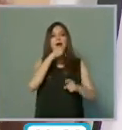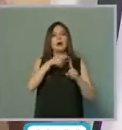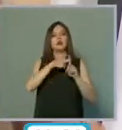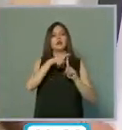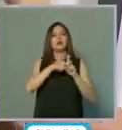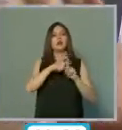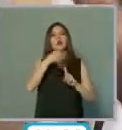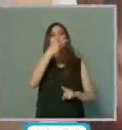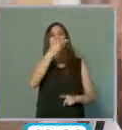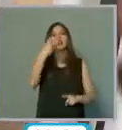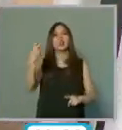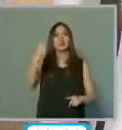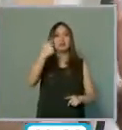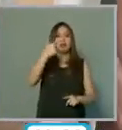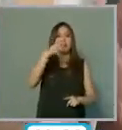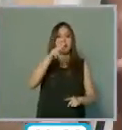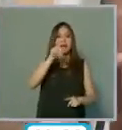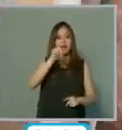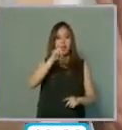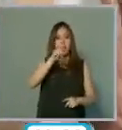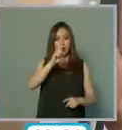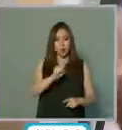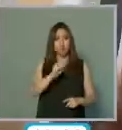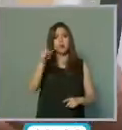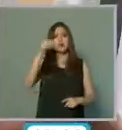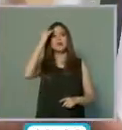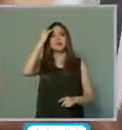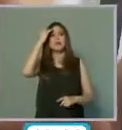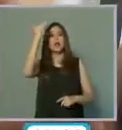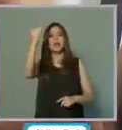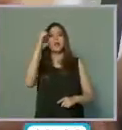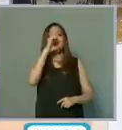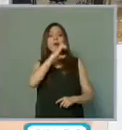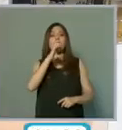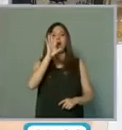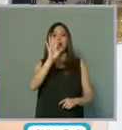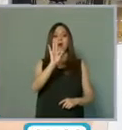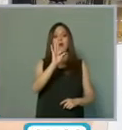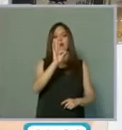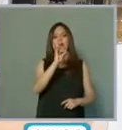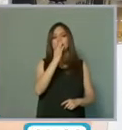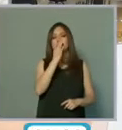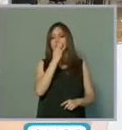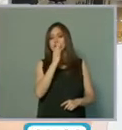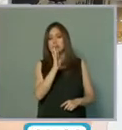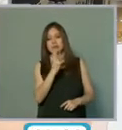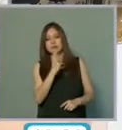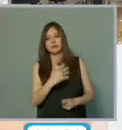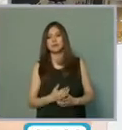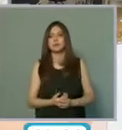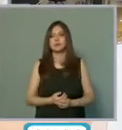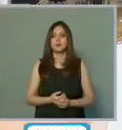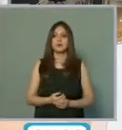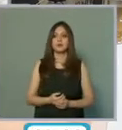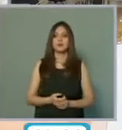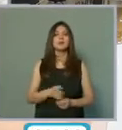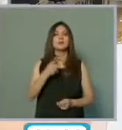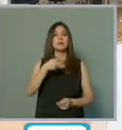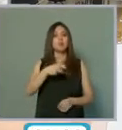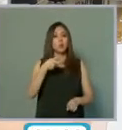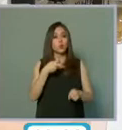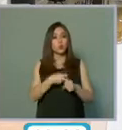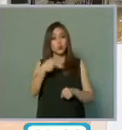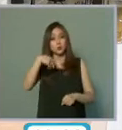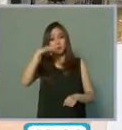180, 200 grados, son aproximadamente unos 40 minutos, ¿ok? ¿Y a poco no queda seca ni nada? No, nada, no, queda suavecito. Sí, no se